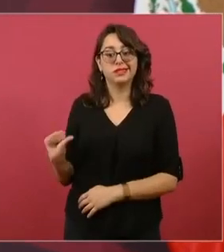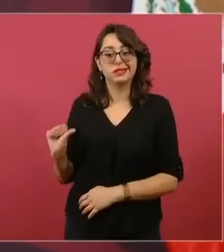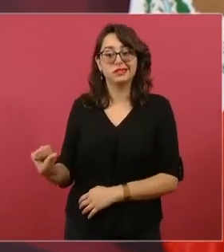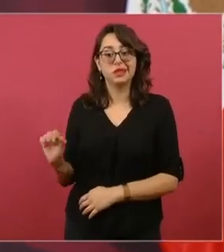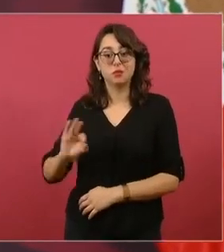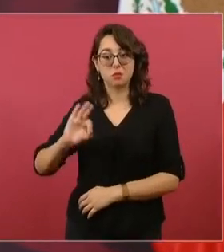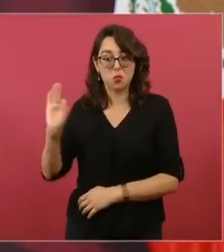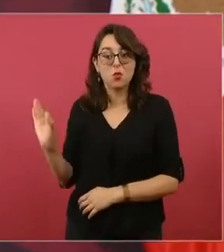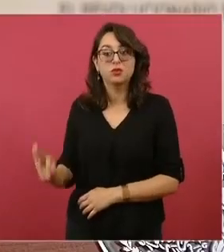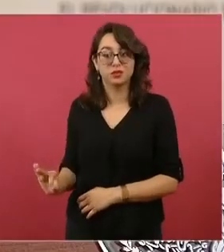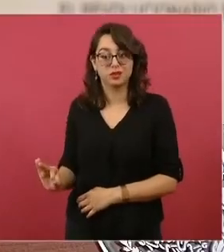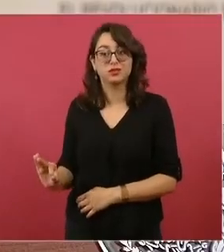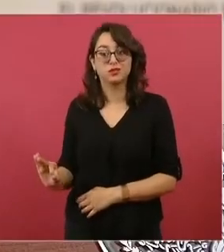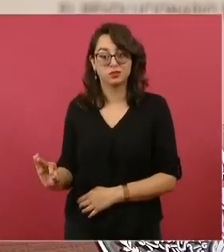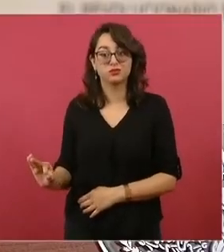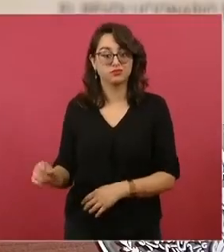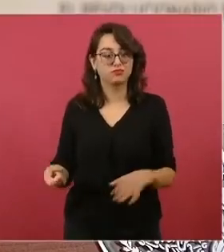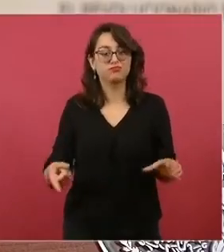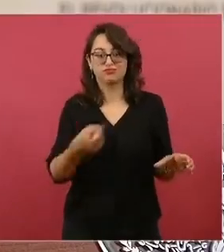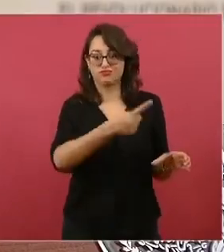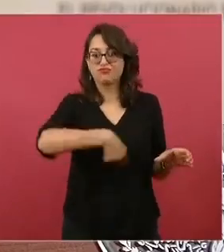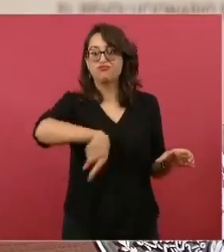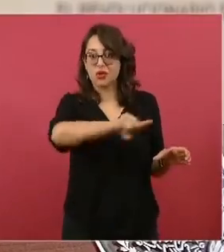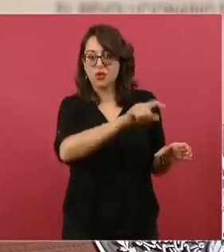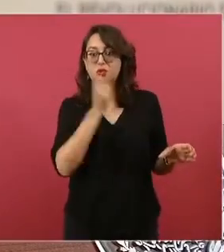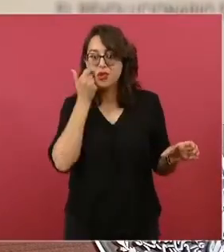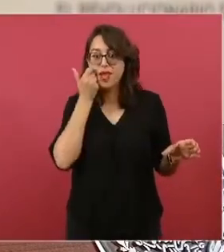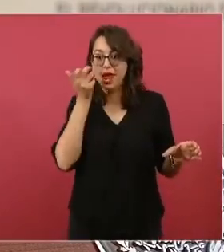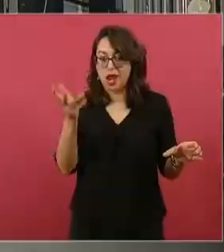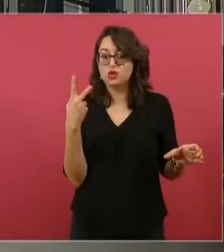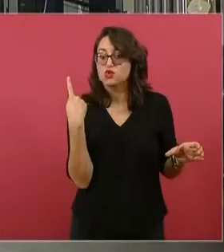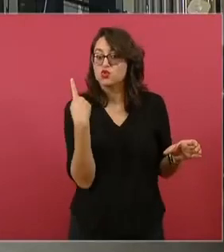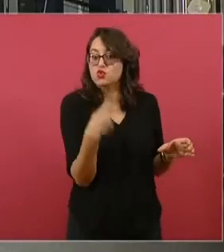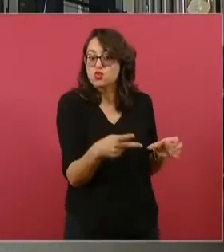de toda la energía eléctrica que consumimos en México.